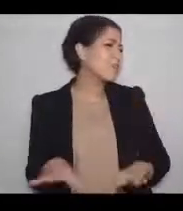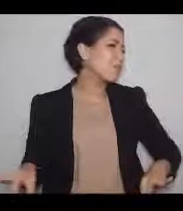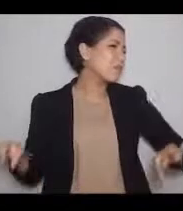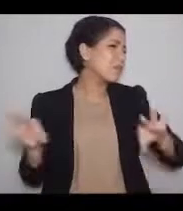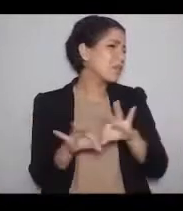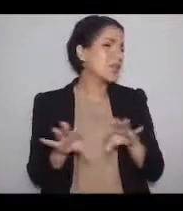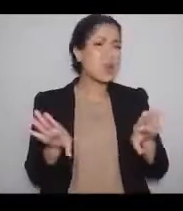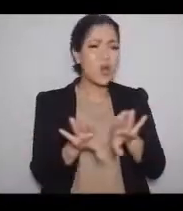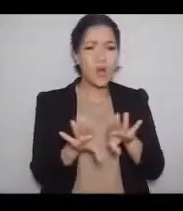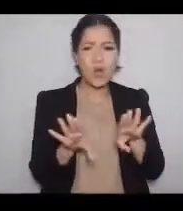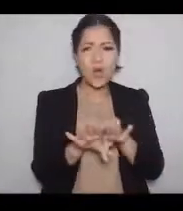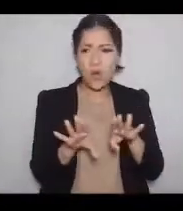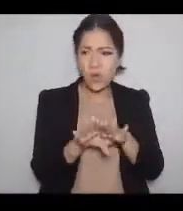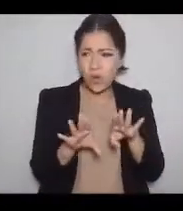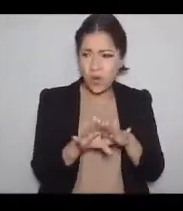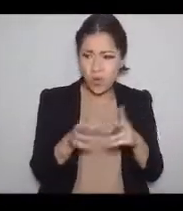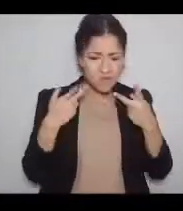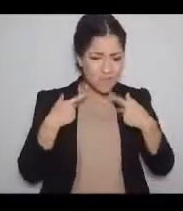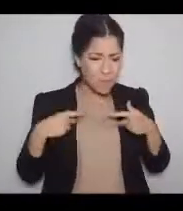¿Te contó algo de mí?